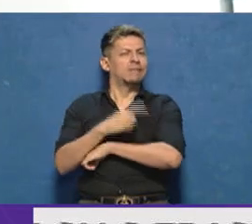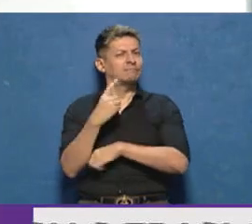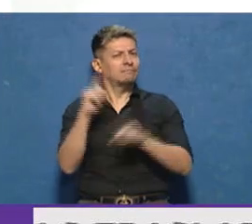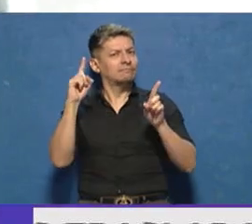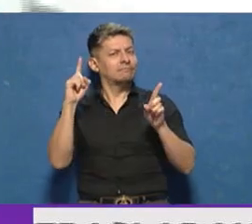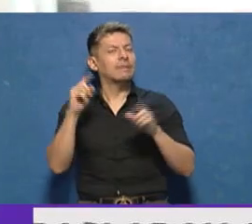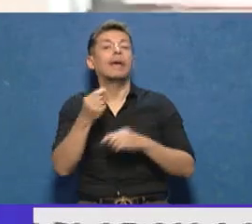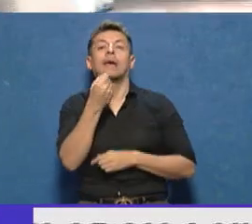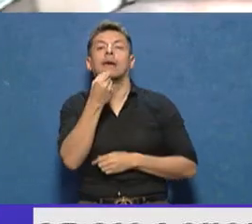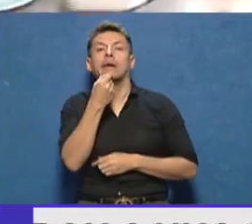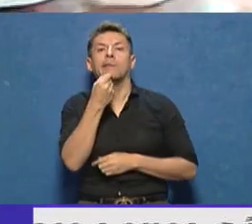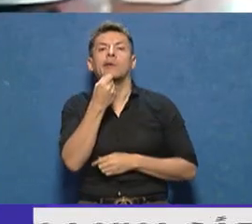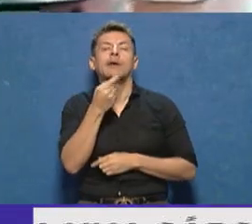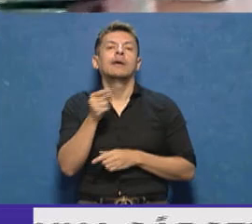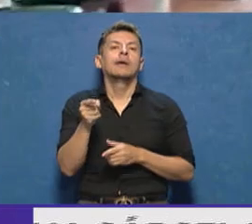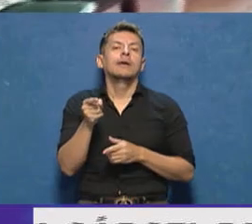Pereg, como por ejemplo